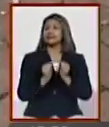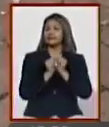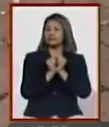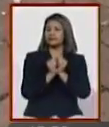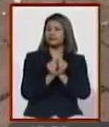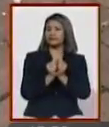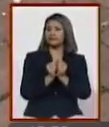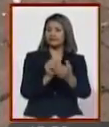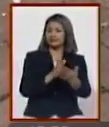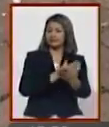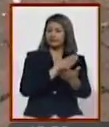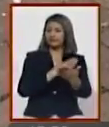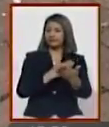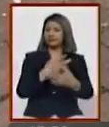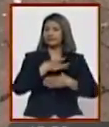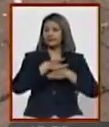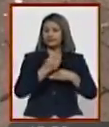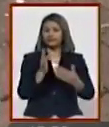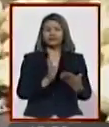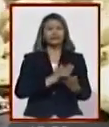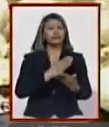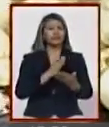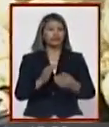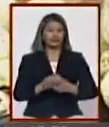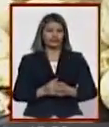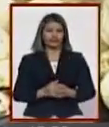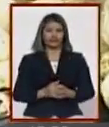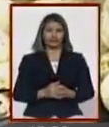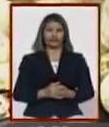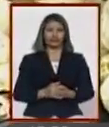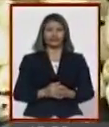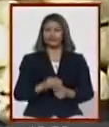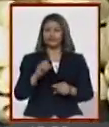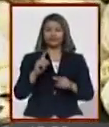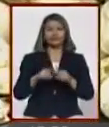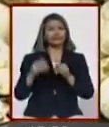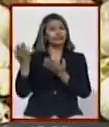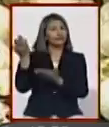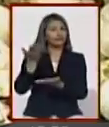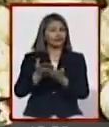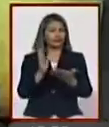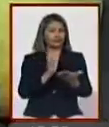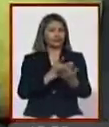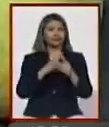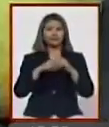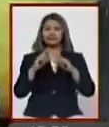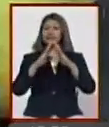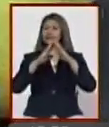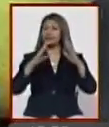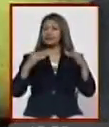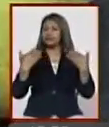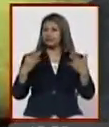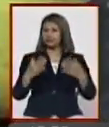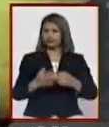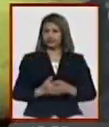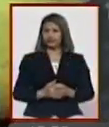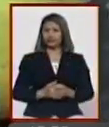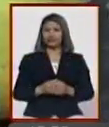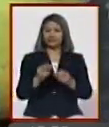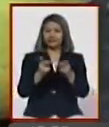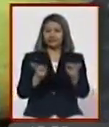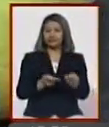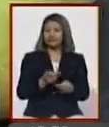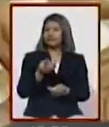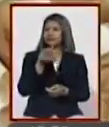acompañar hasta con banda, de repente a él le gustaba eso. Esta vez no trajimos esas cositas, pero en la casa está armado el platillo que